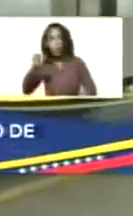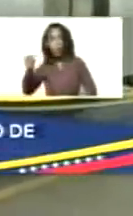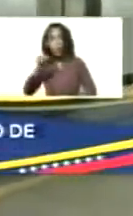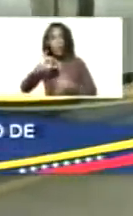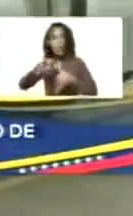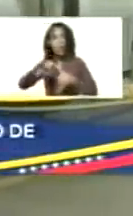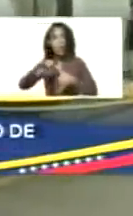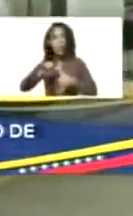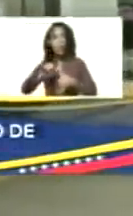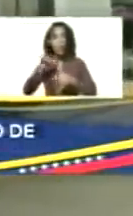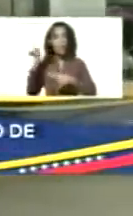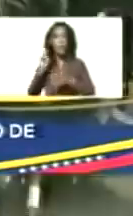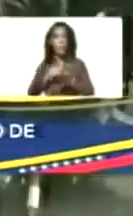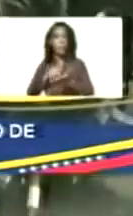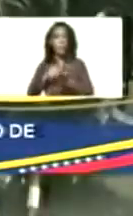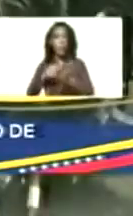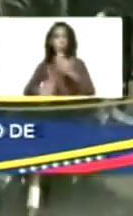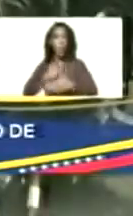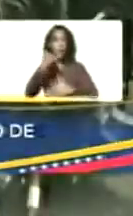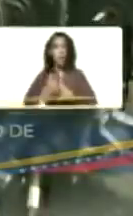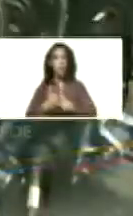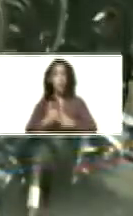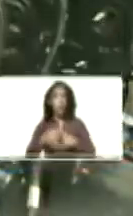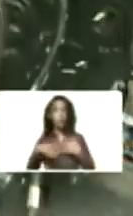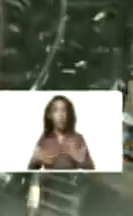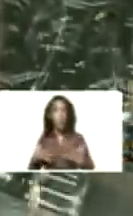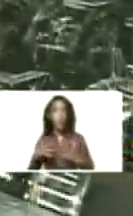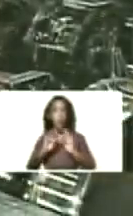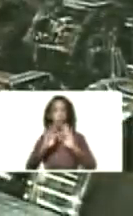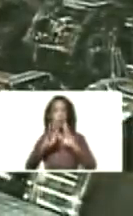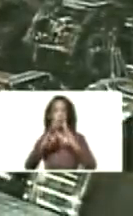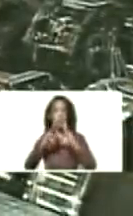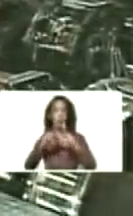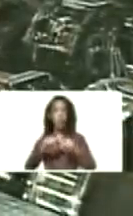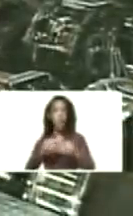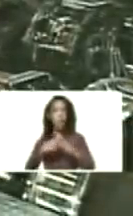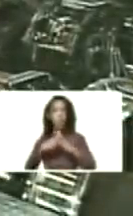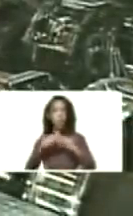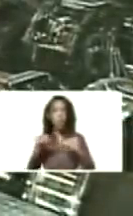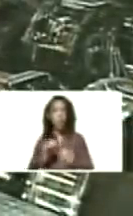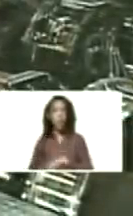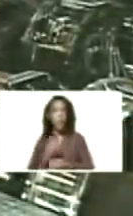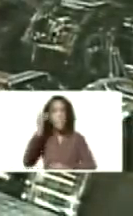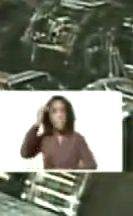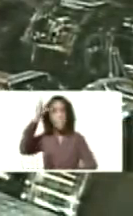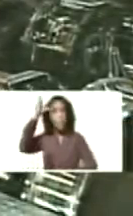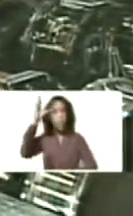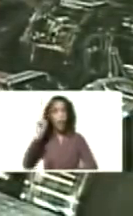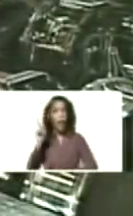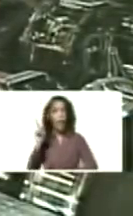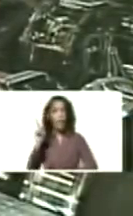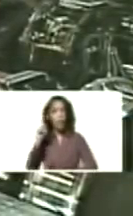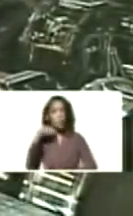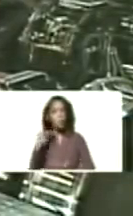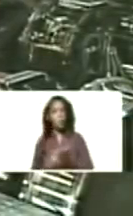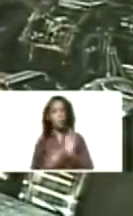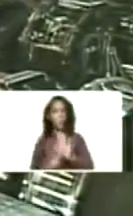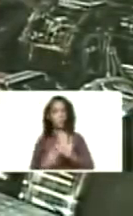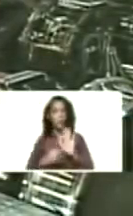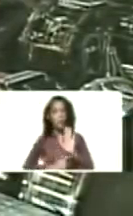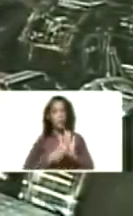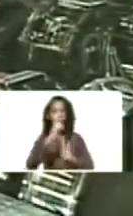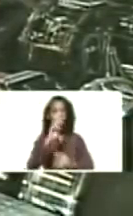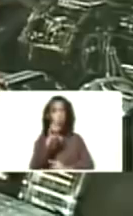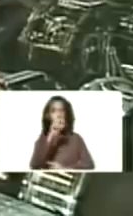ingeniero, parte de este proyecto, que nos comentará toda la capacidad que ellos han desarrollado en estos